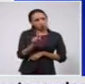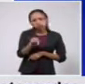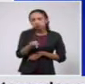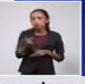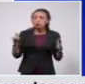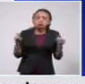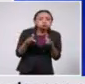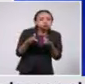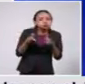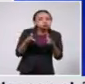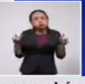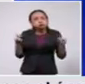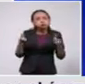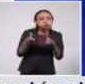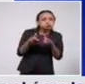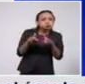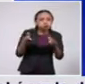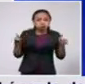mantenida.